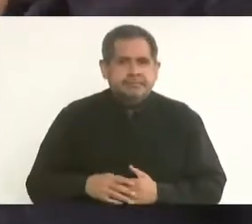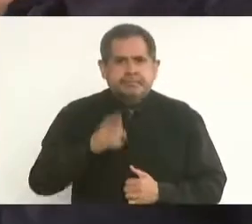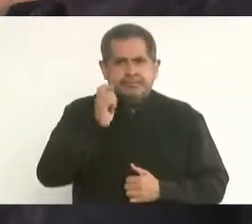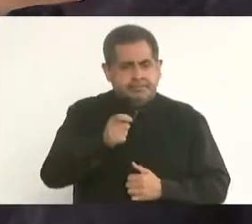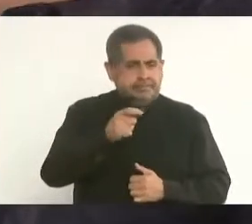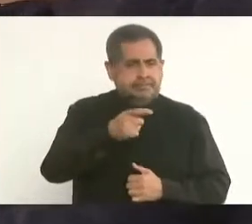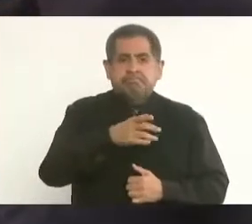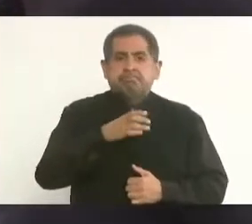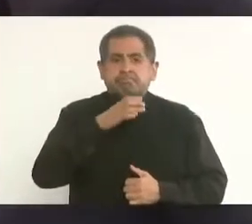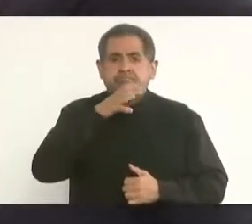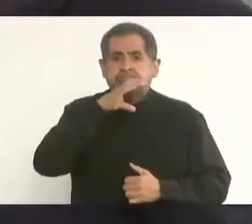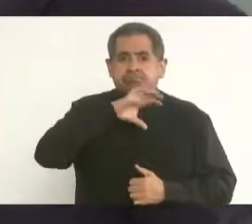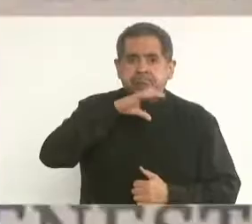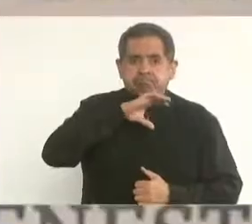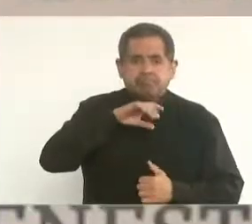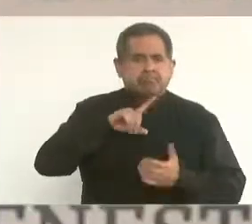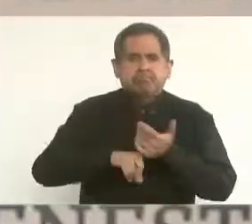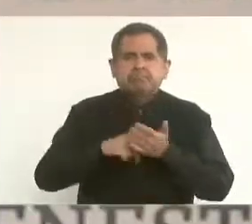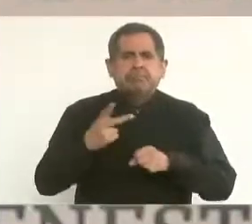lo